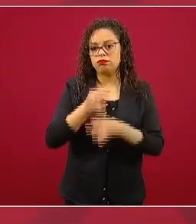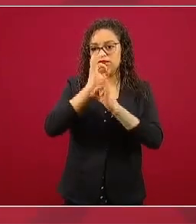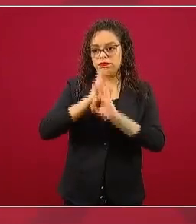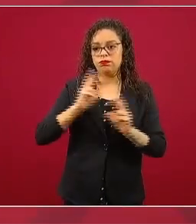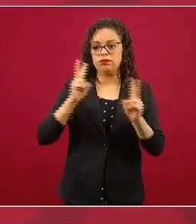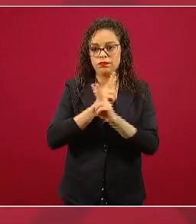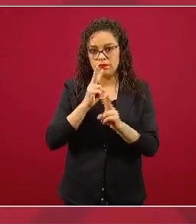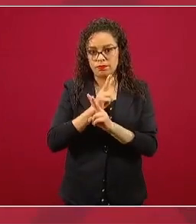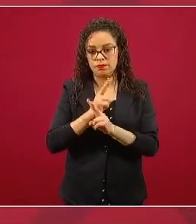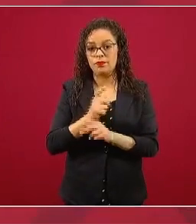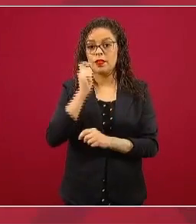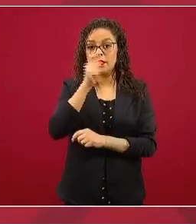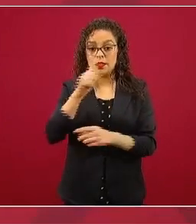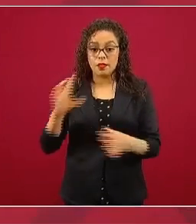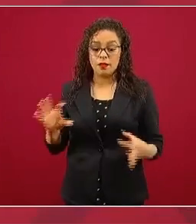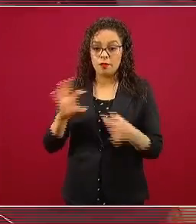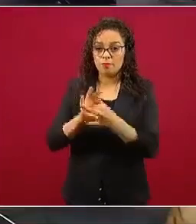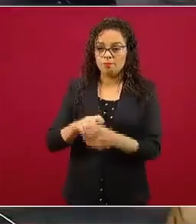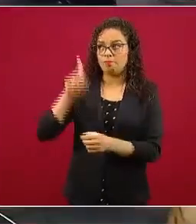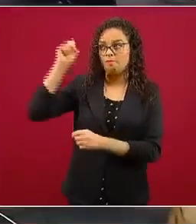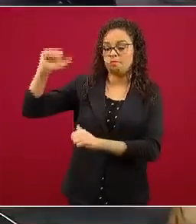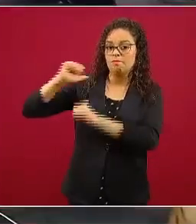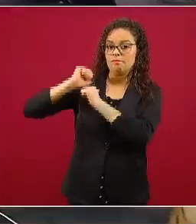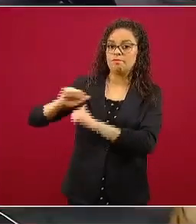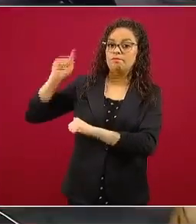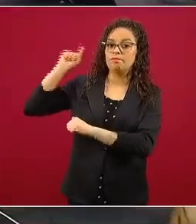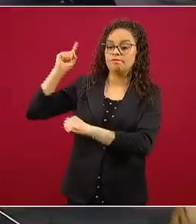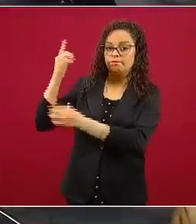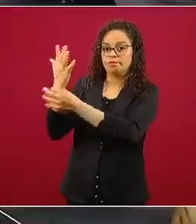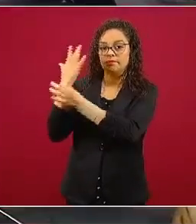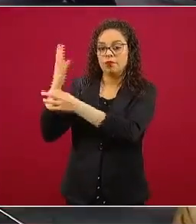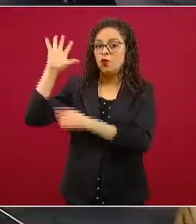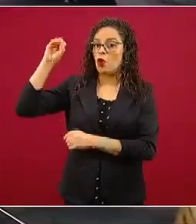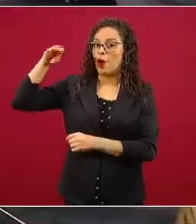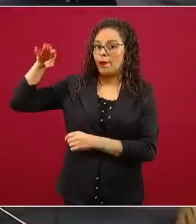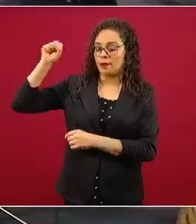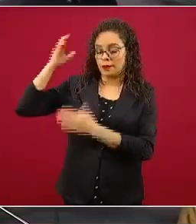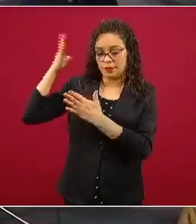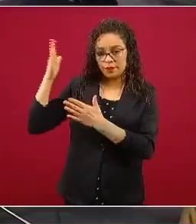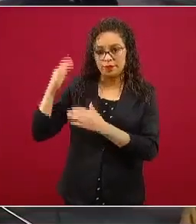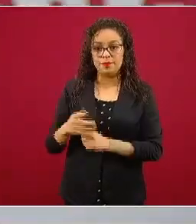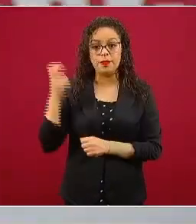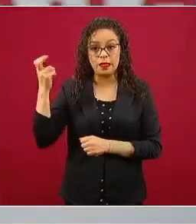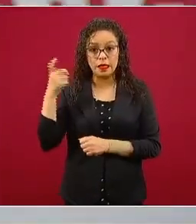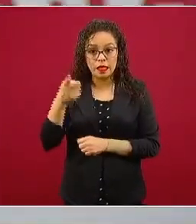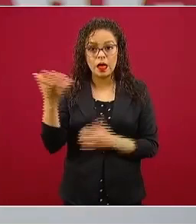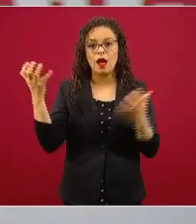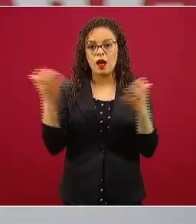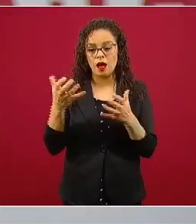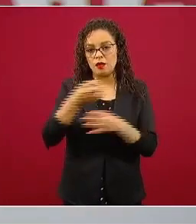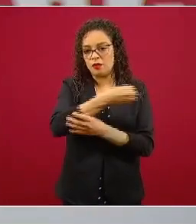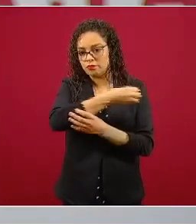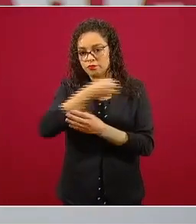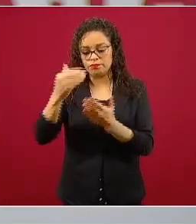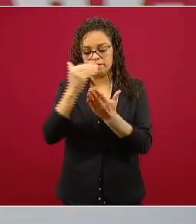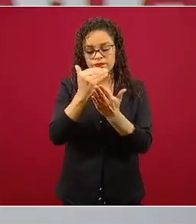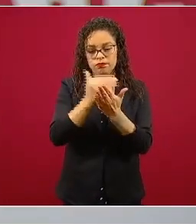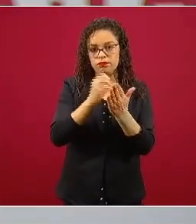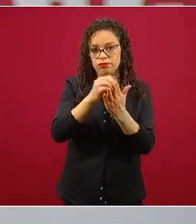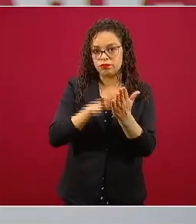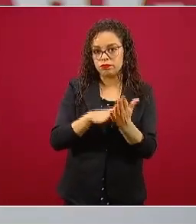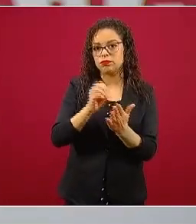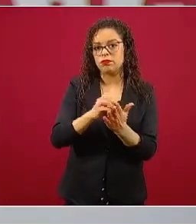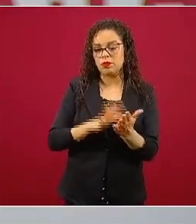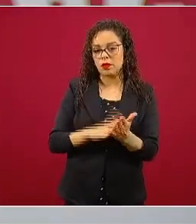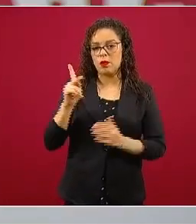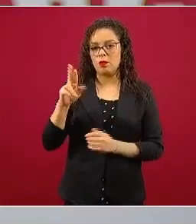de la Organización Mundial de la Salud, que organice estos protocolos, como el que acaba de referir la compañera, que tiene